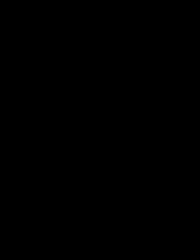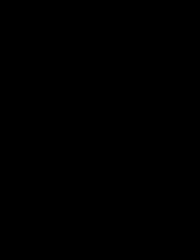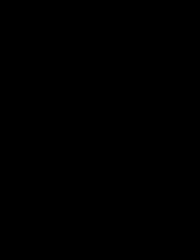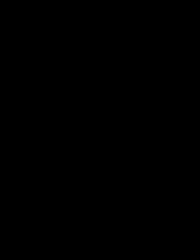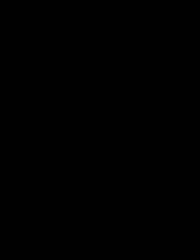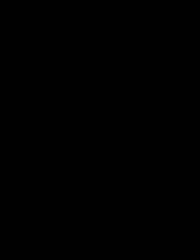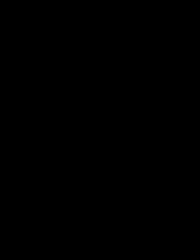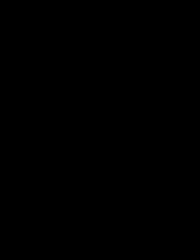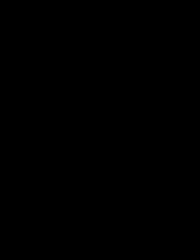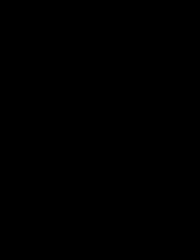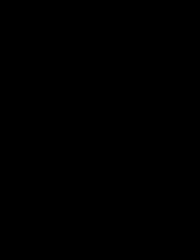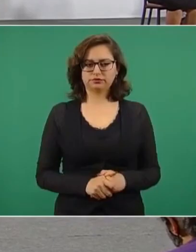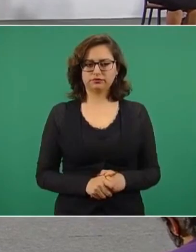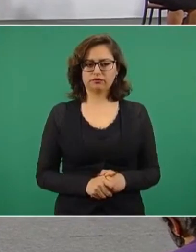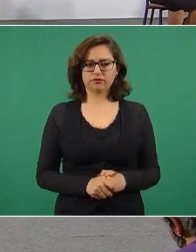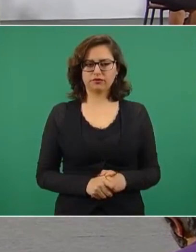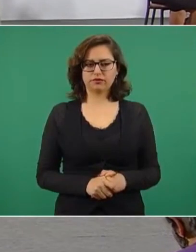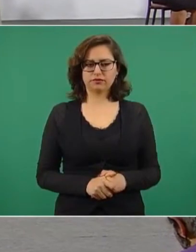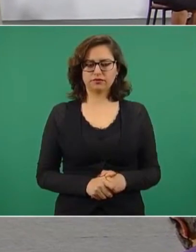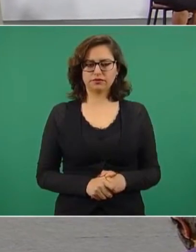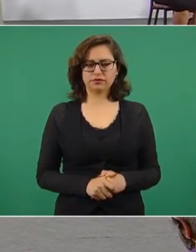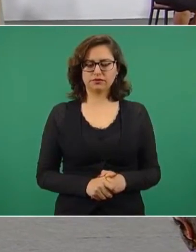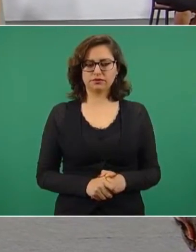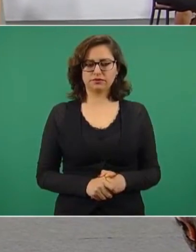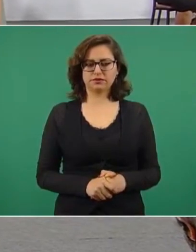Ya empieza a sonar diferente la ley, ¿verdad?